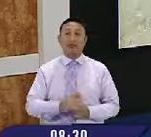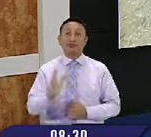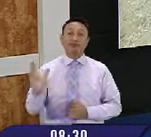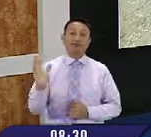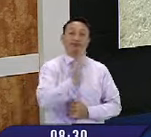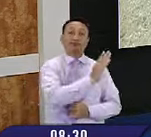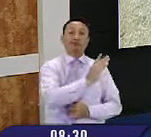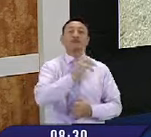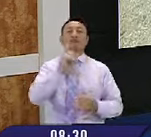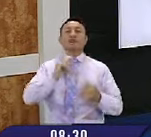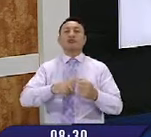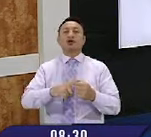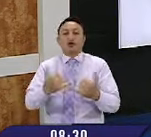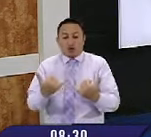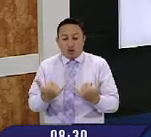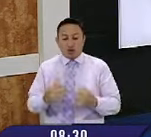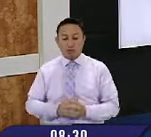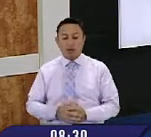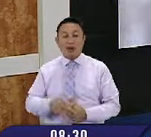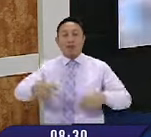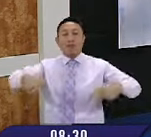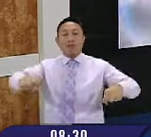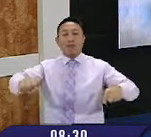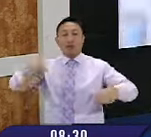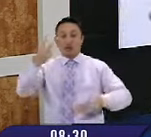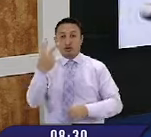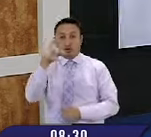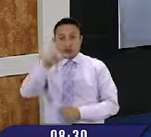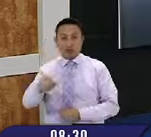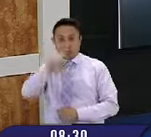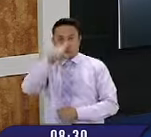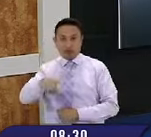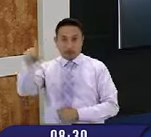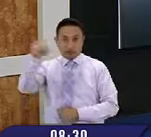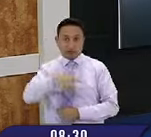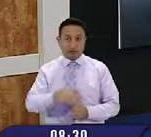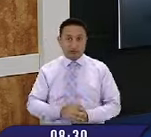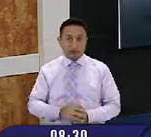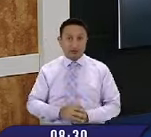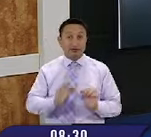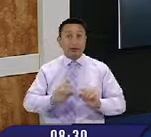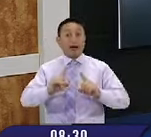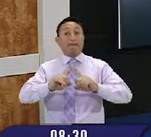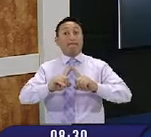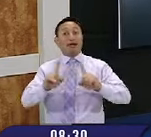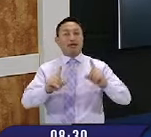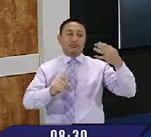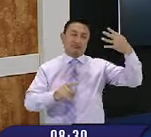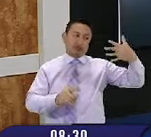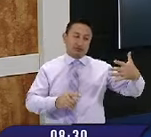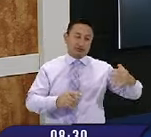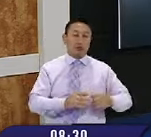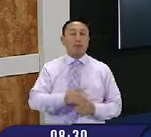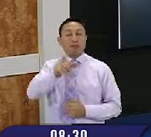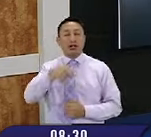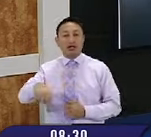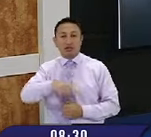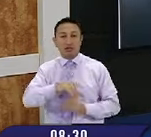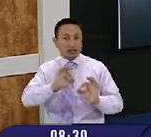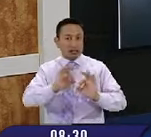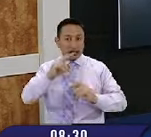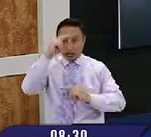la circulación de motos con dos o más ocupantes, bajo ciertas excepciones. Las personas que incumplan